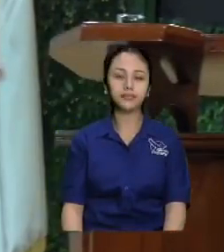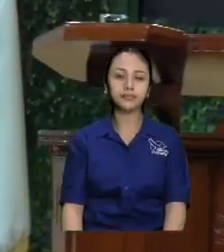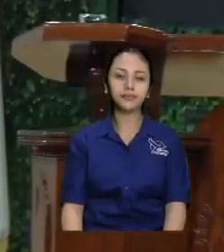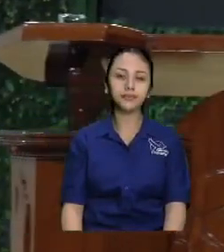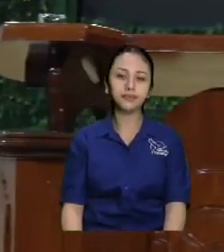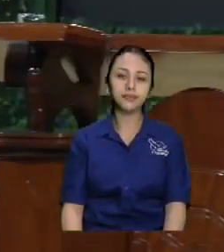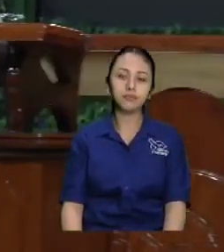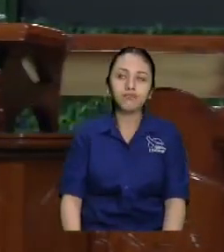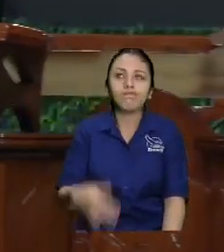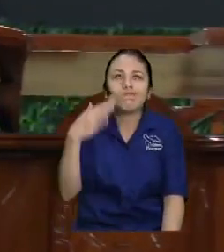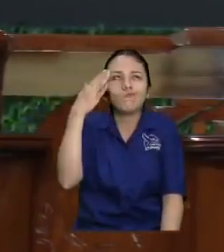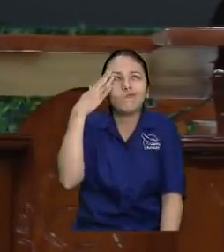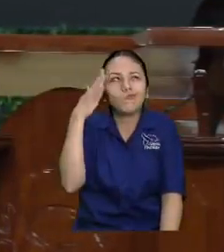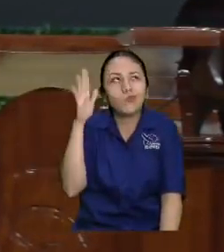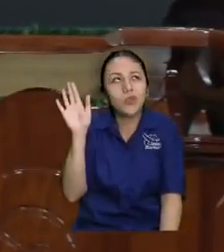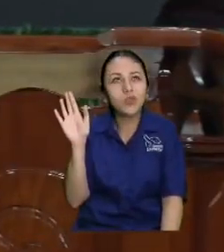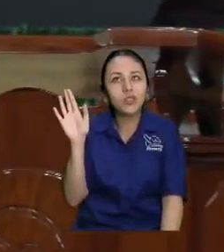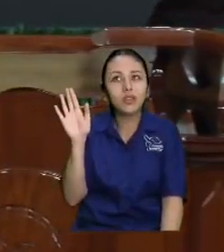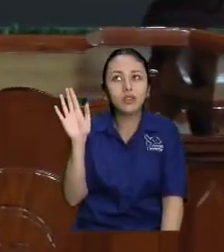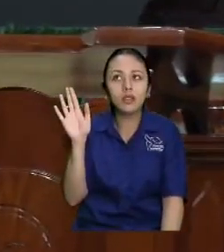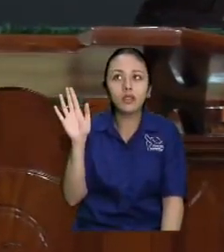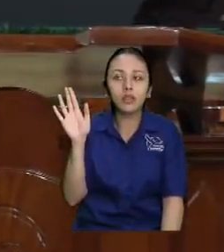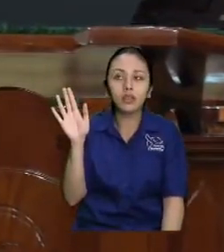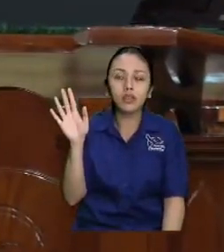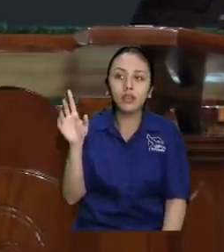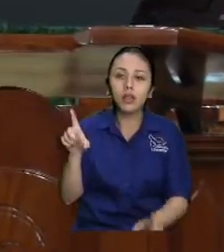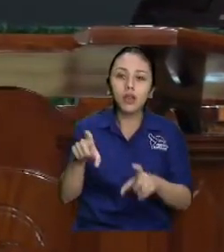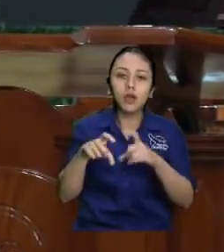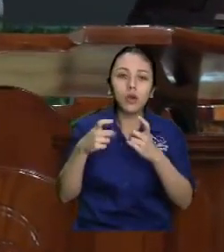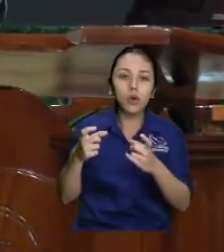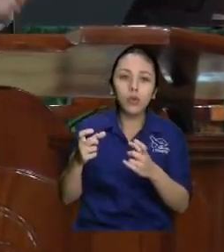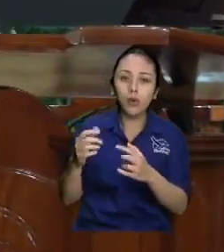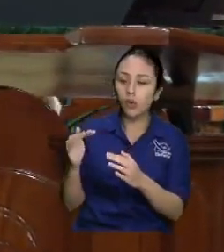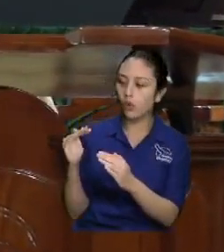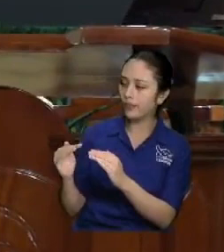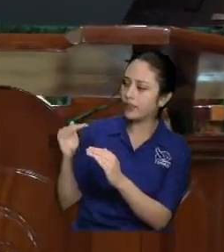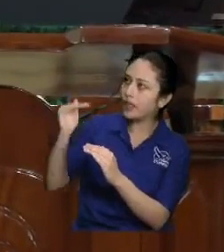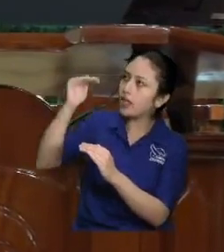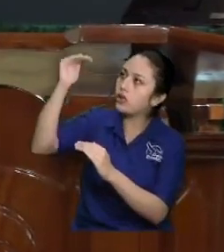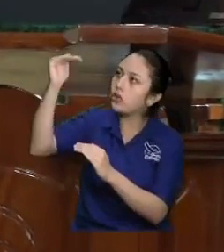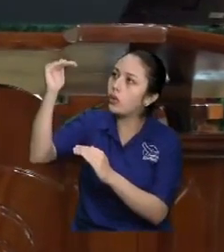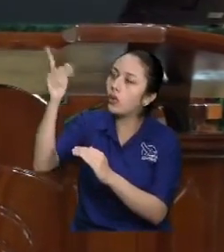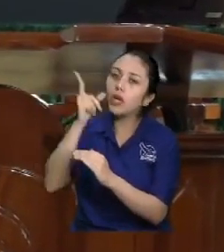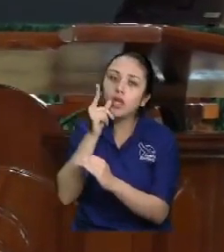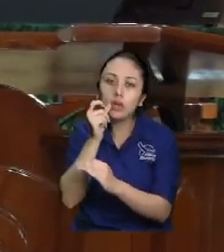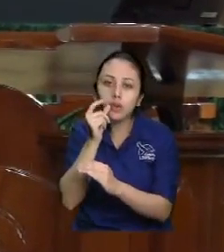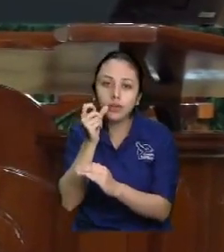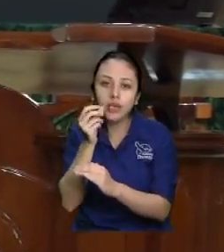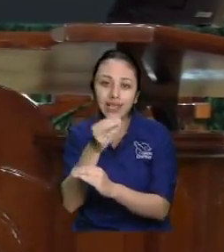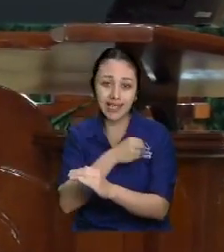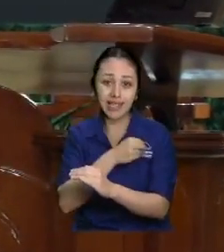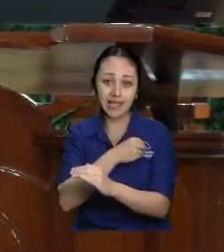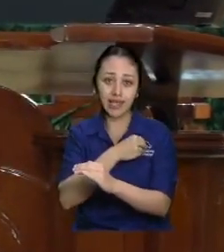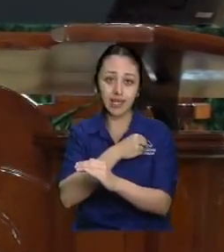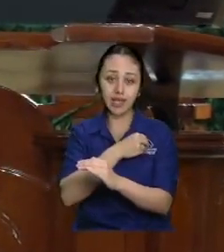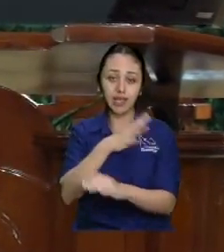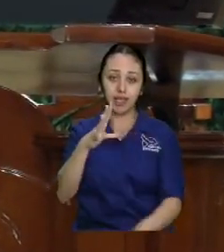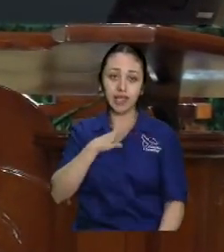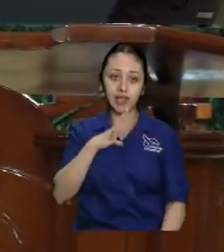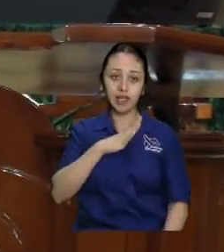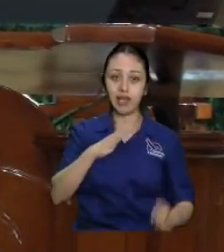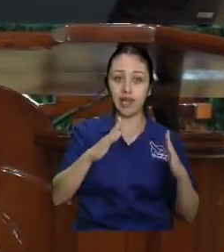yo no sé cómo fue formado ese varón que quiere tener en su hogar un